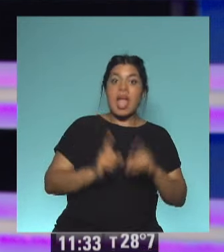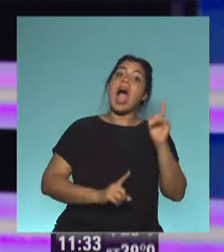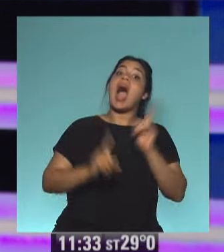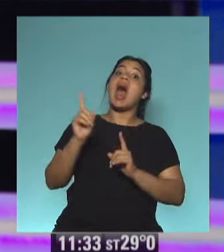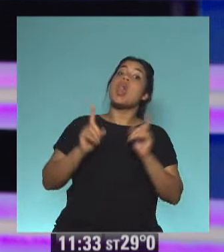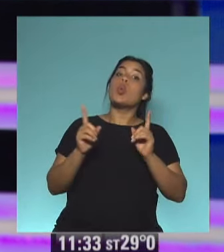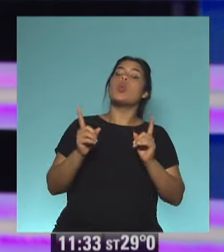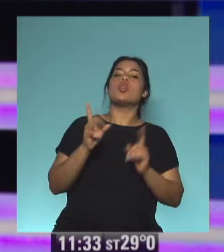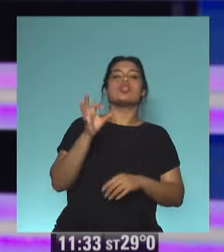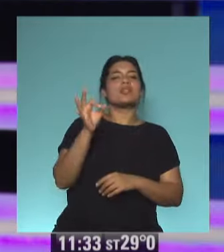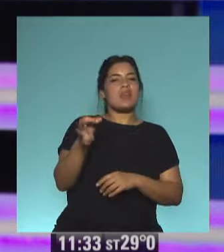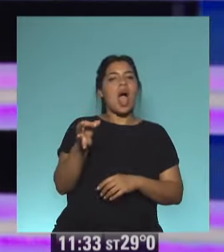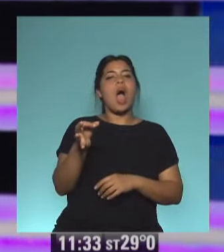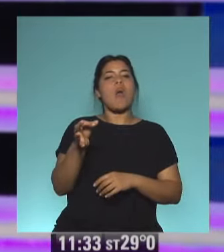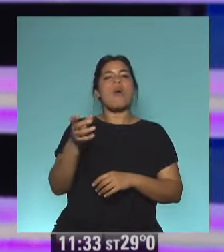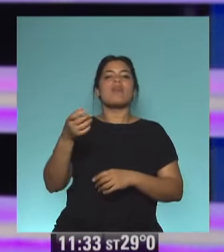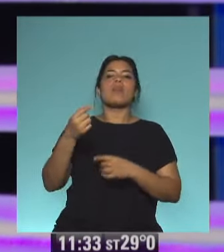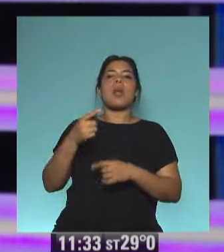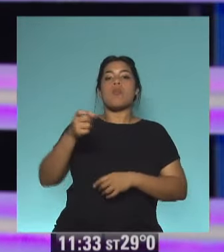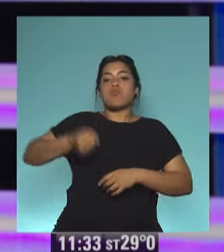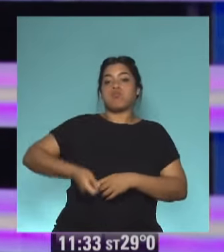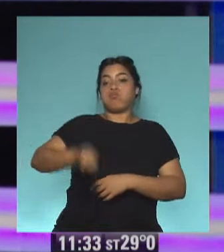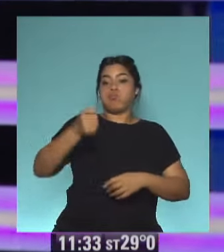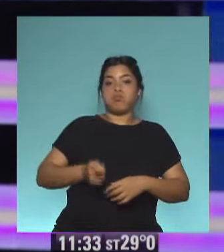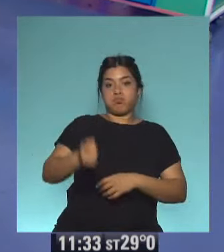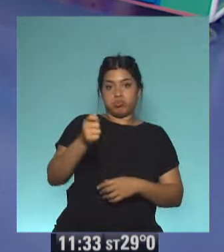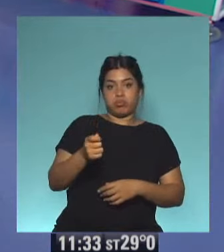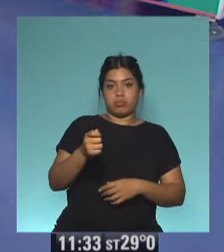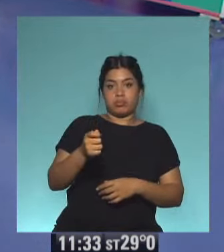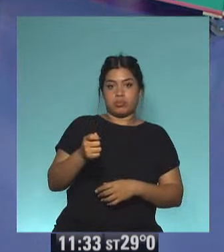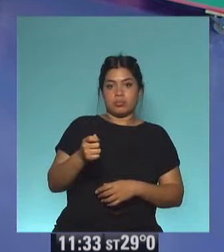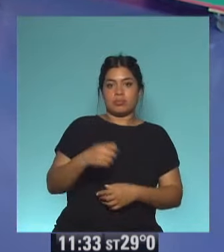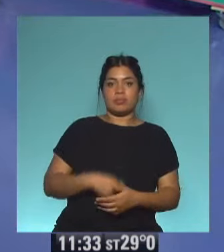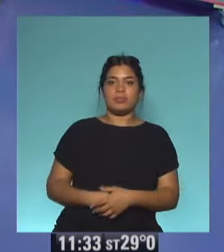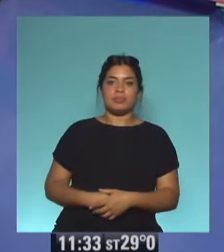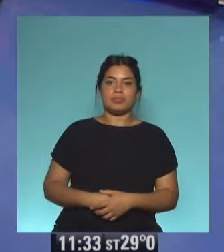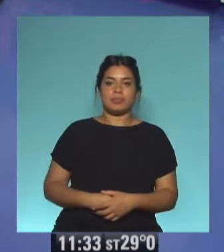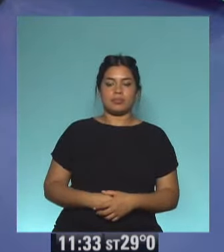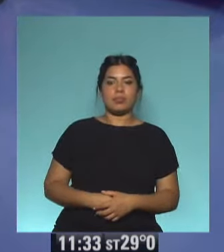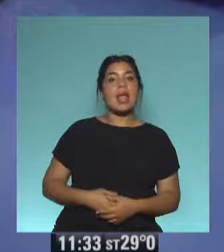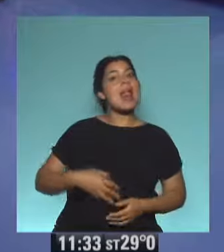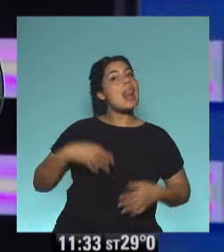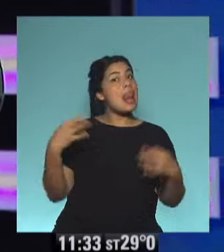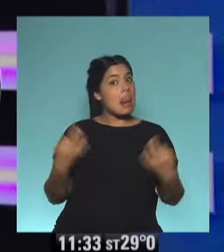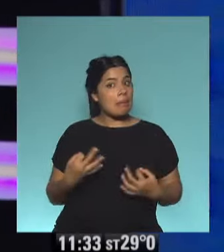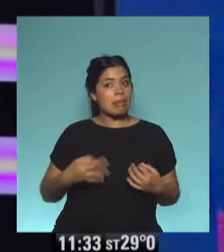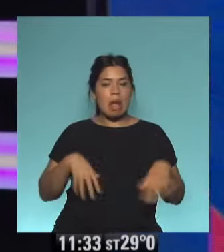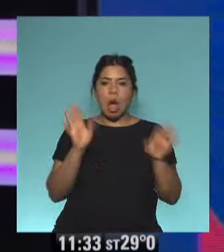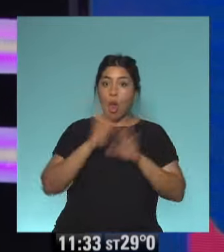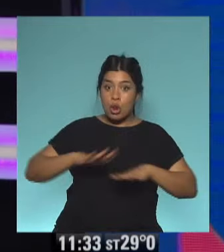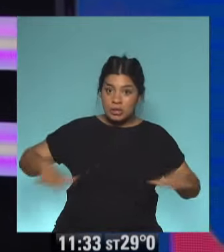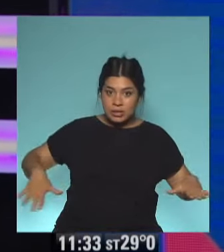con lujosas tachuelas de cabeza redonda para facilitar la introducción. La inventiva de los chicos